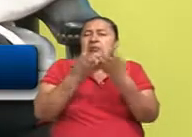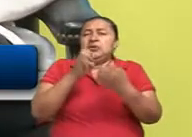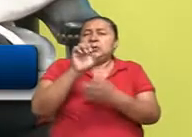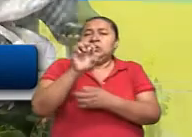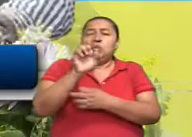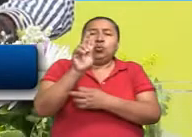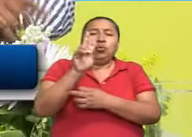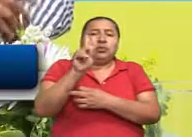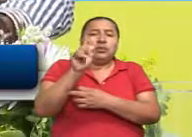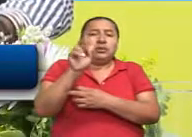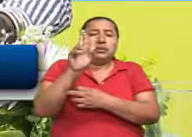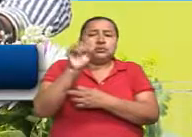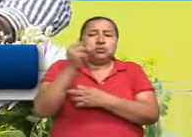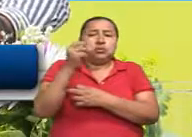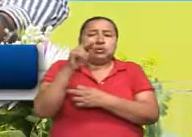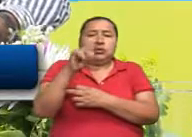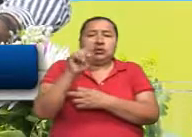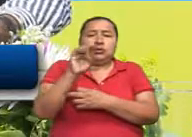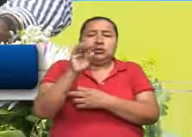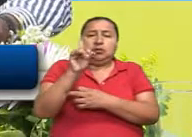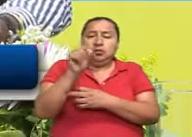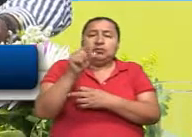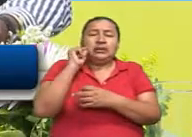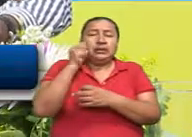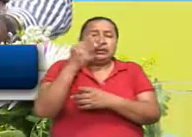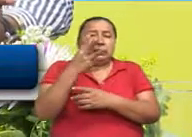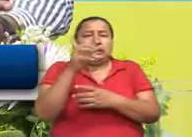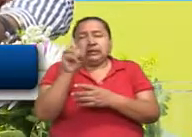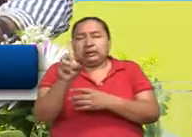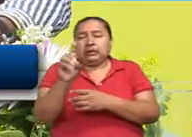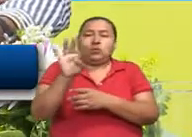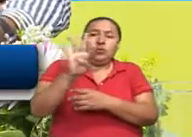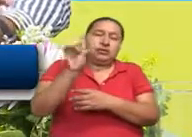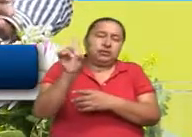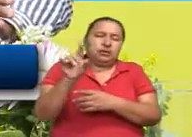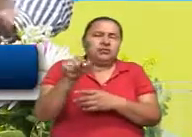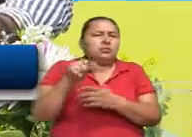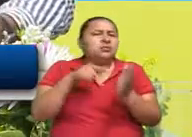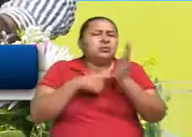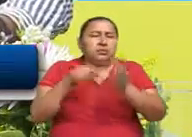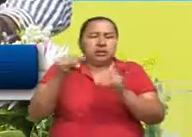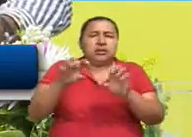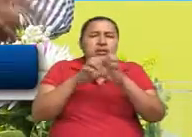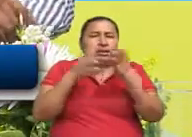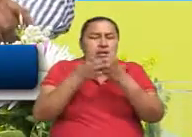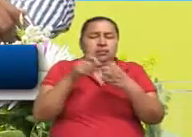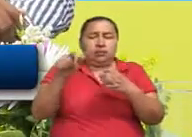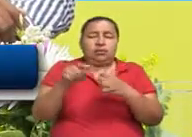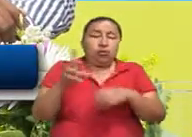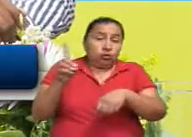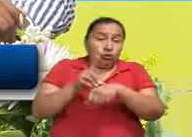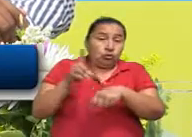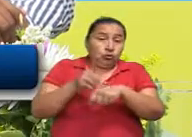3D y 4D. Por ejemplo, con este tipo de equipos, los médicos podrían